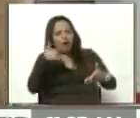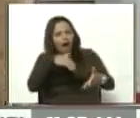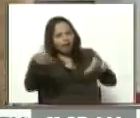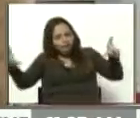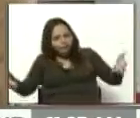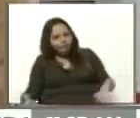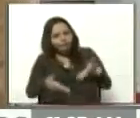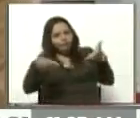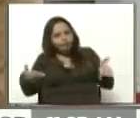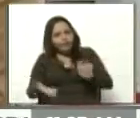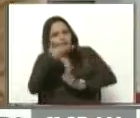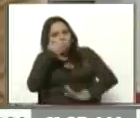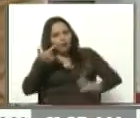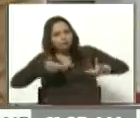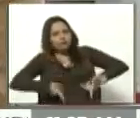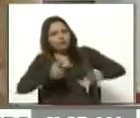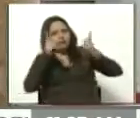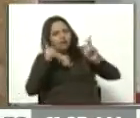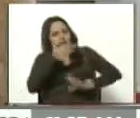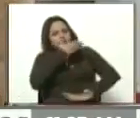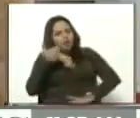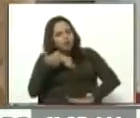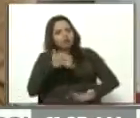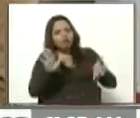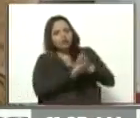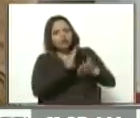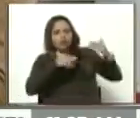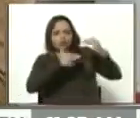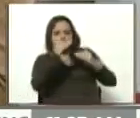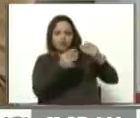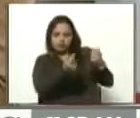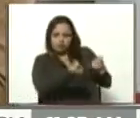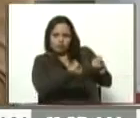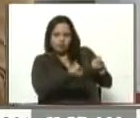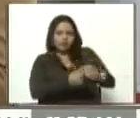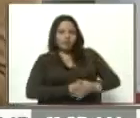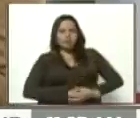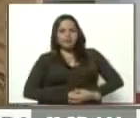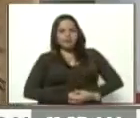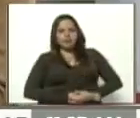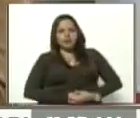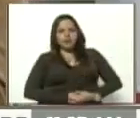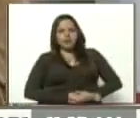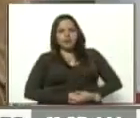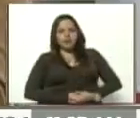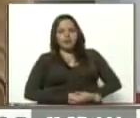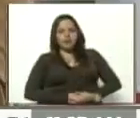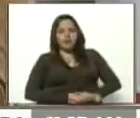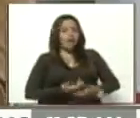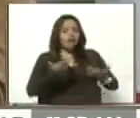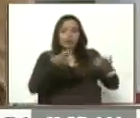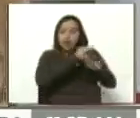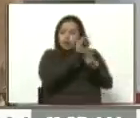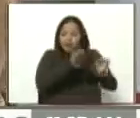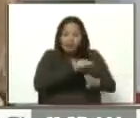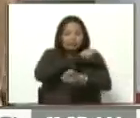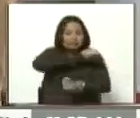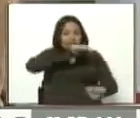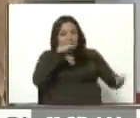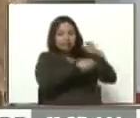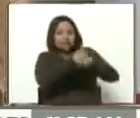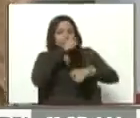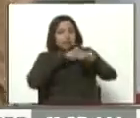venido permitiendo restablecer los equilibrios macroeconómicos en un contexto sumamente adverso, como ya hemos descrito, un contexto de